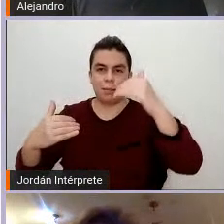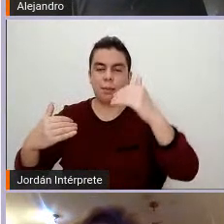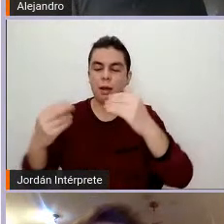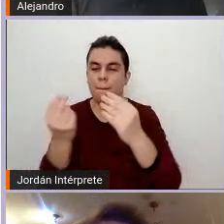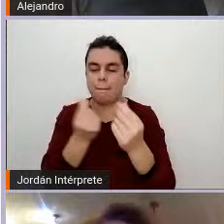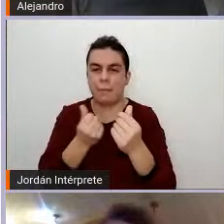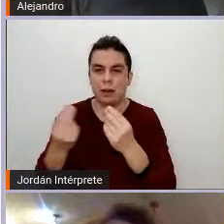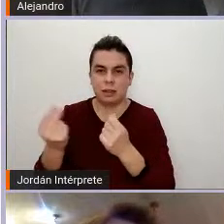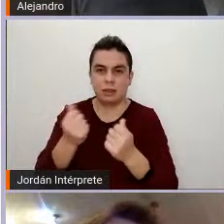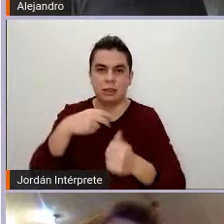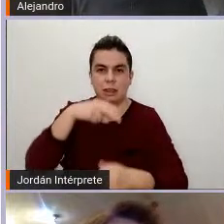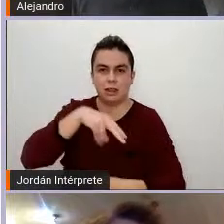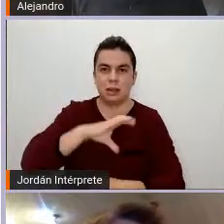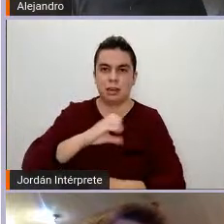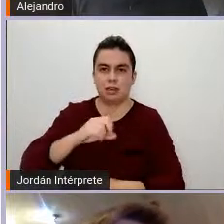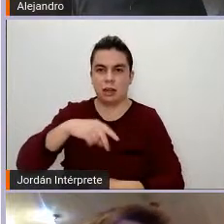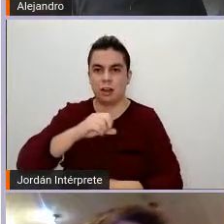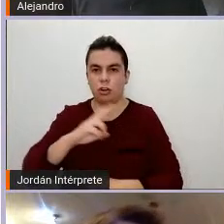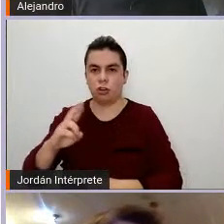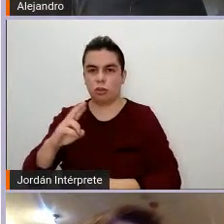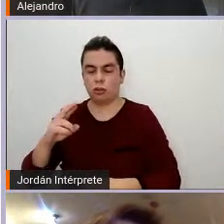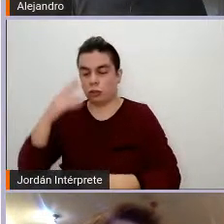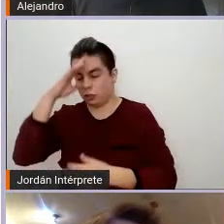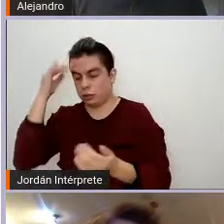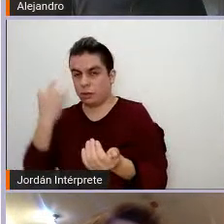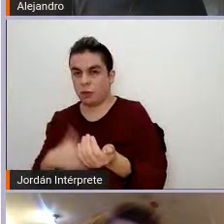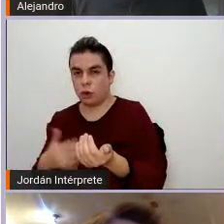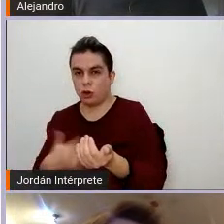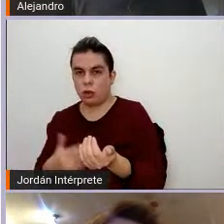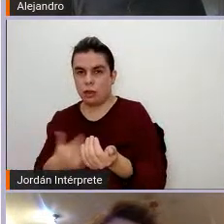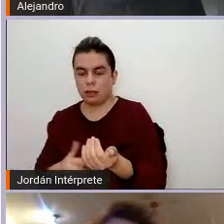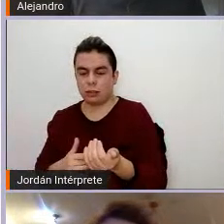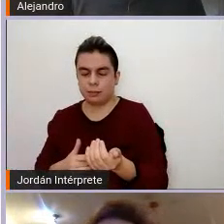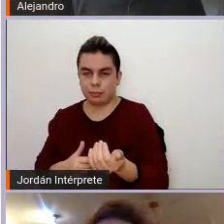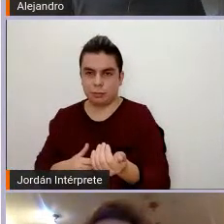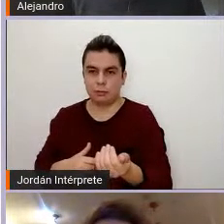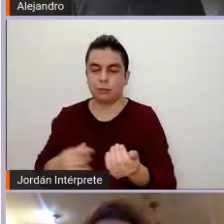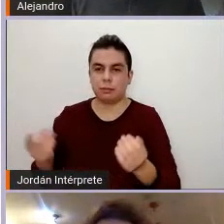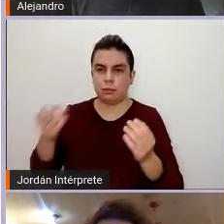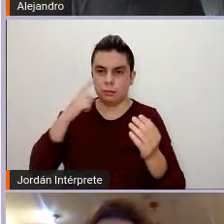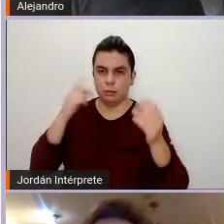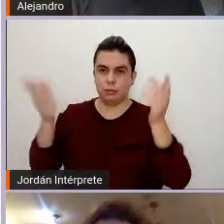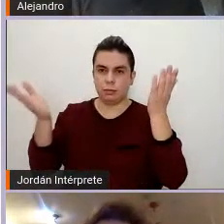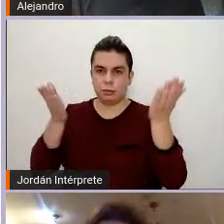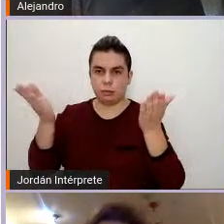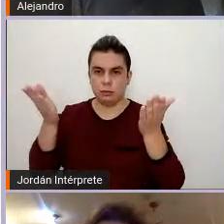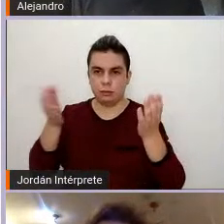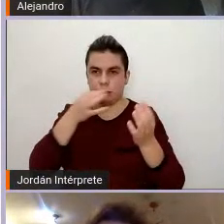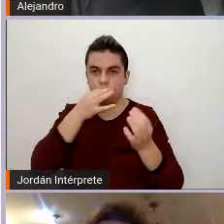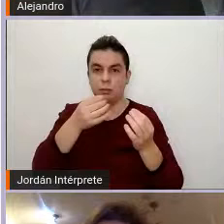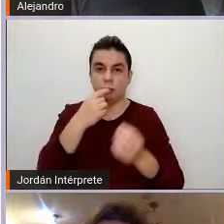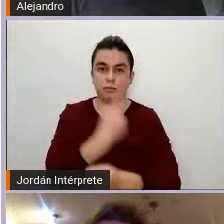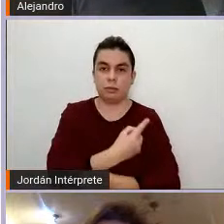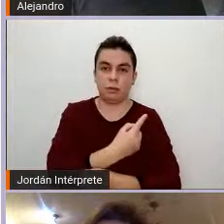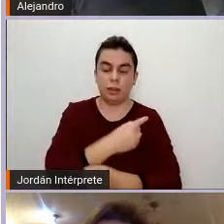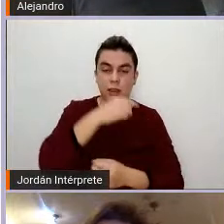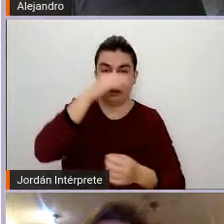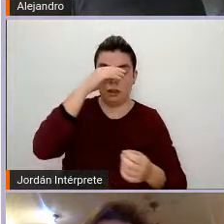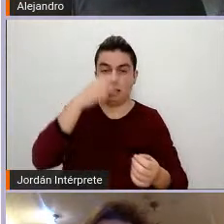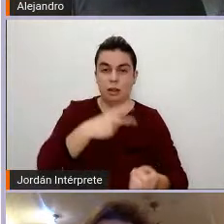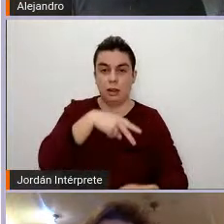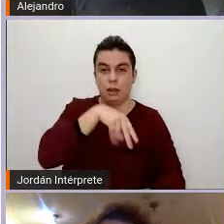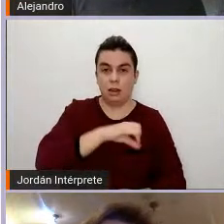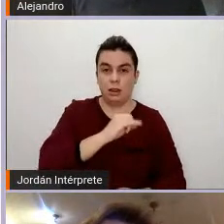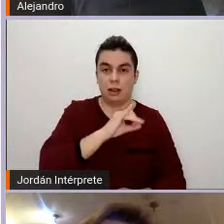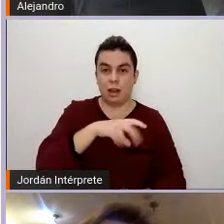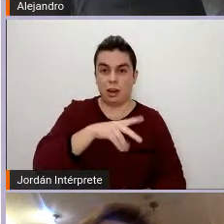específicamente a partir de las referencias que establece Violeta sobre los antipoemas con sus anticuecas. A partir